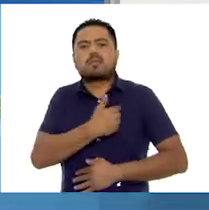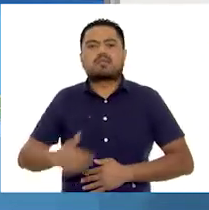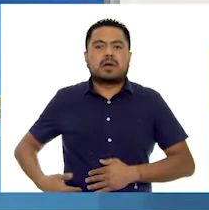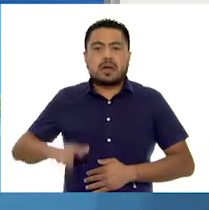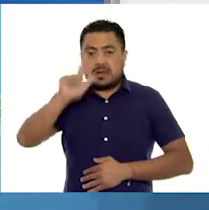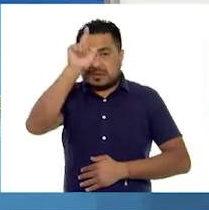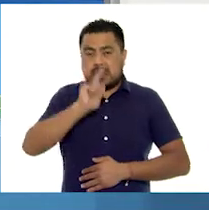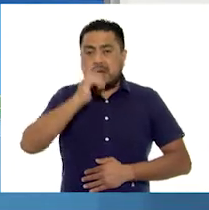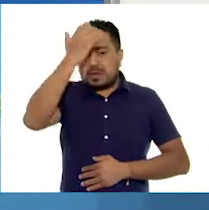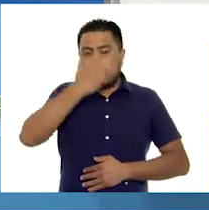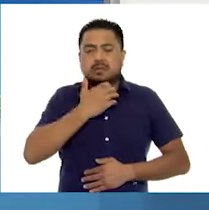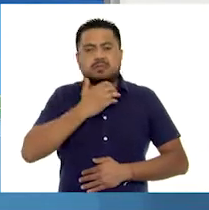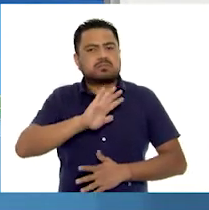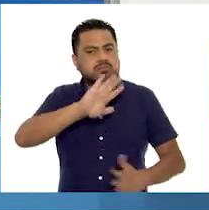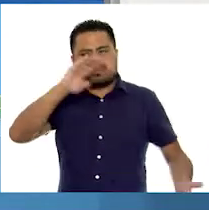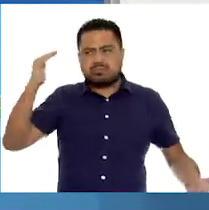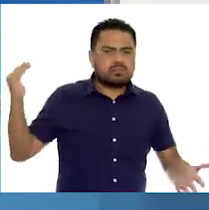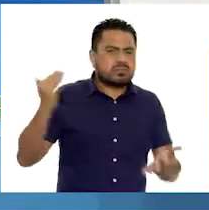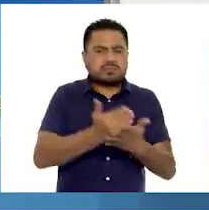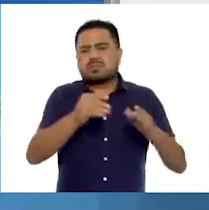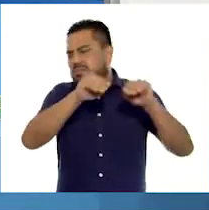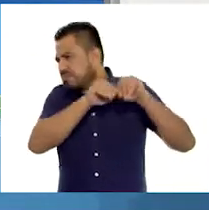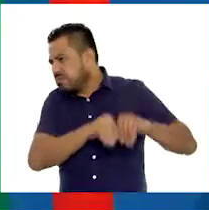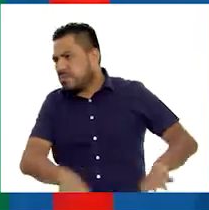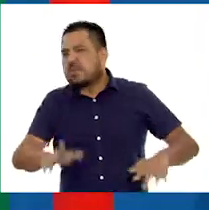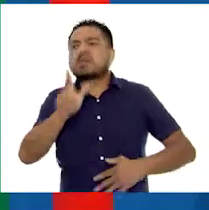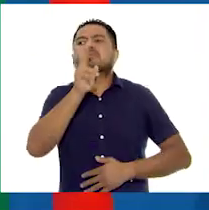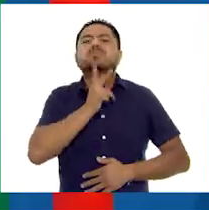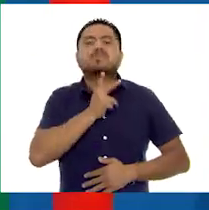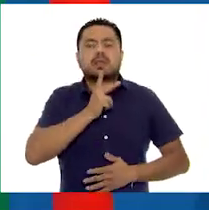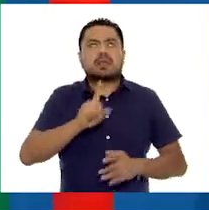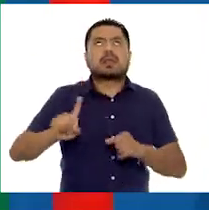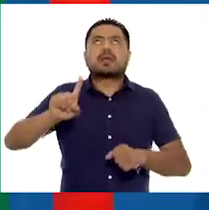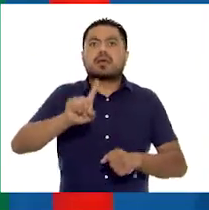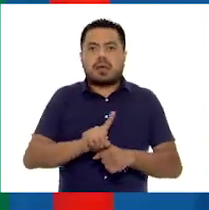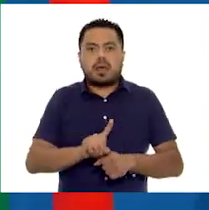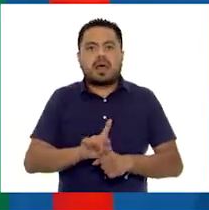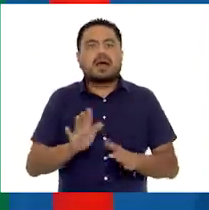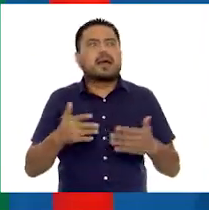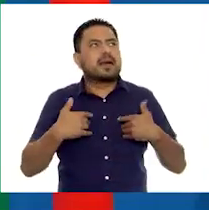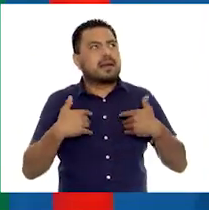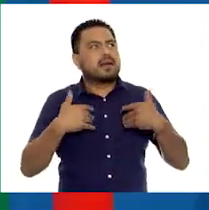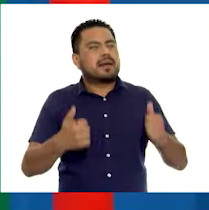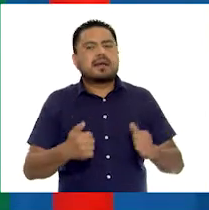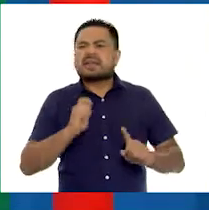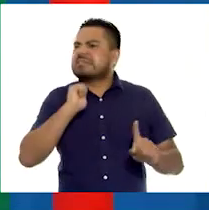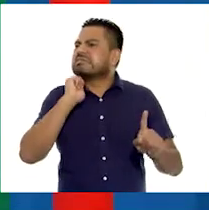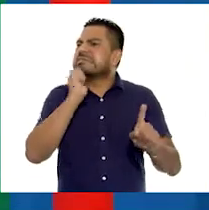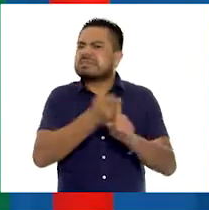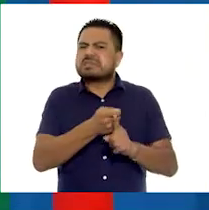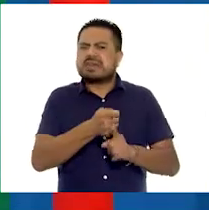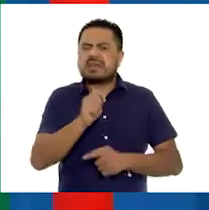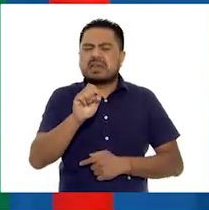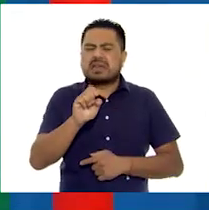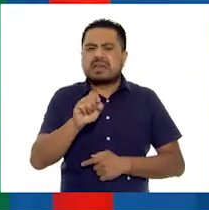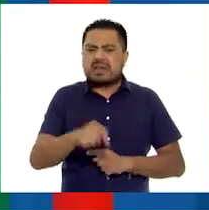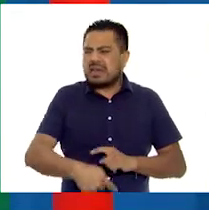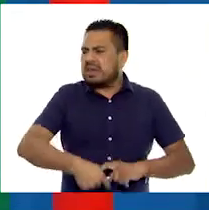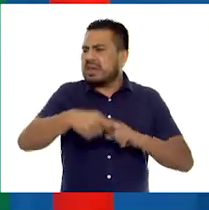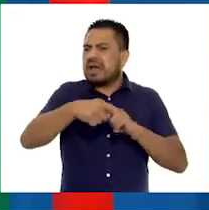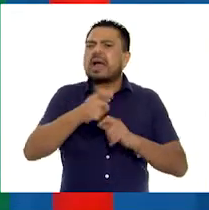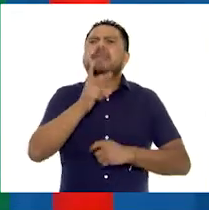lázaro cárdenas decretó la expropiación petrolera creo que yo entendí y que quiere decir expropiación petrolera